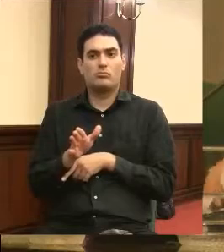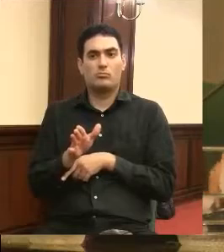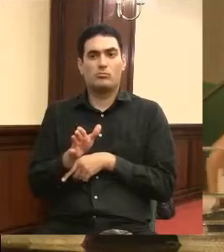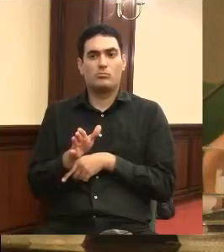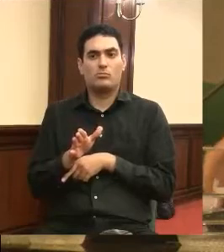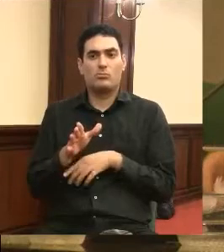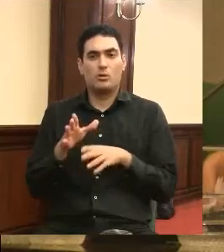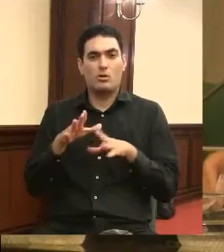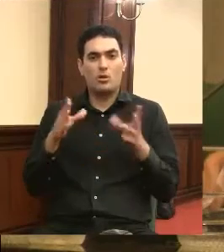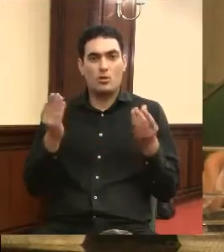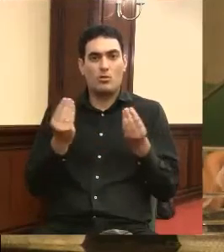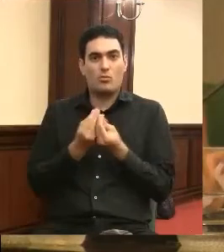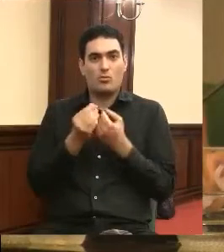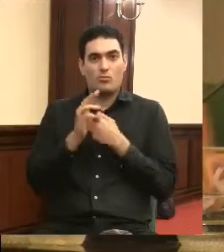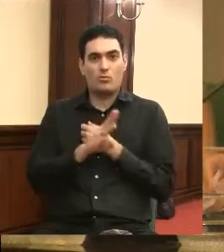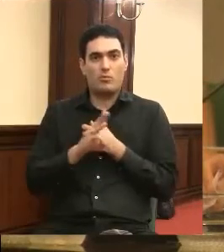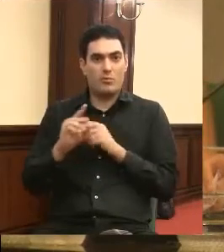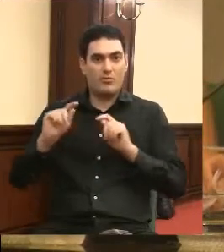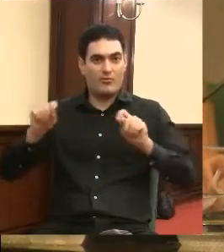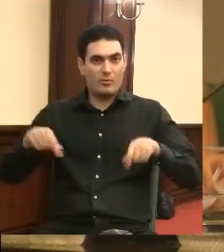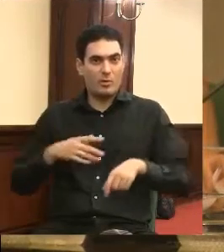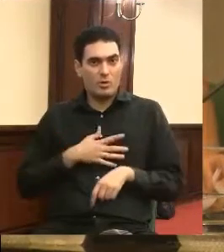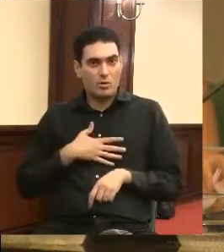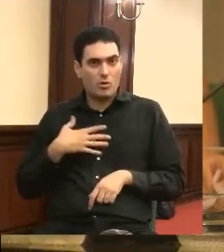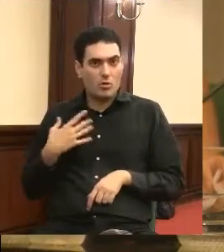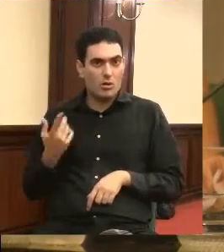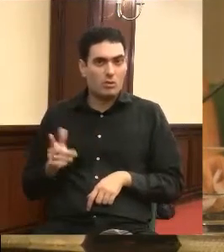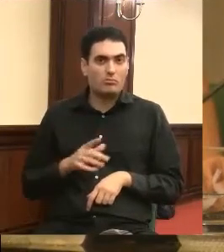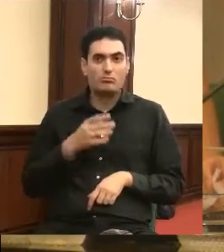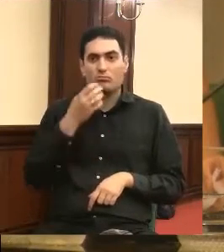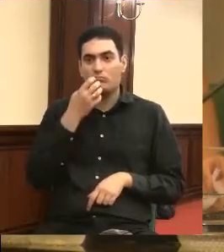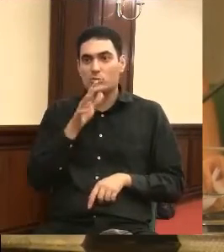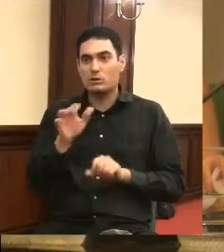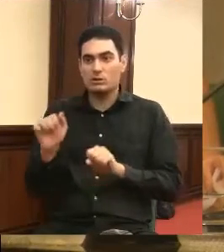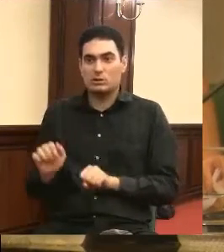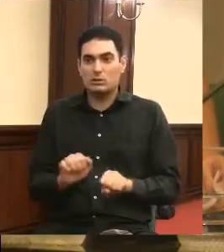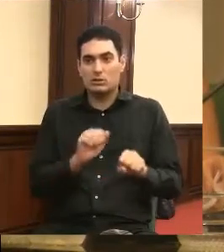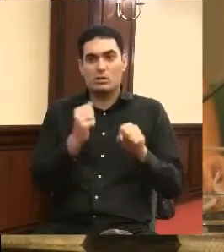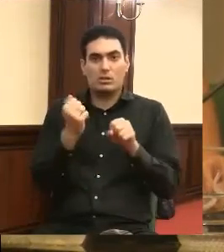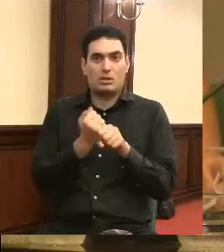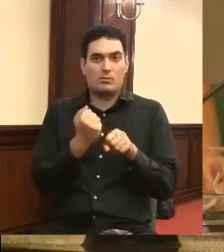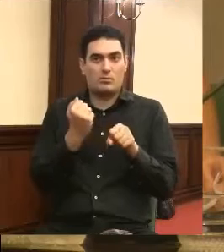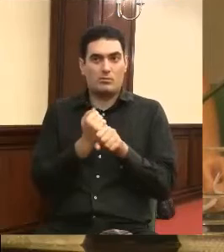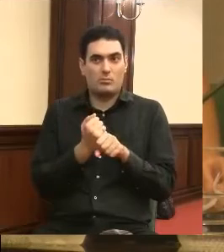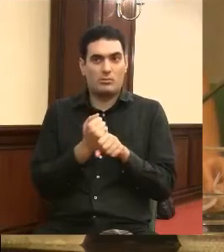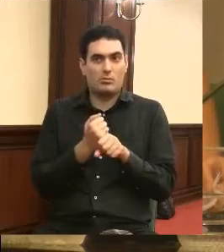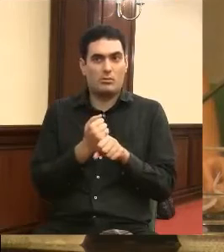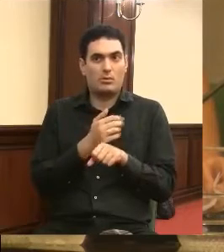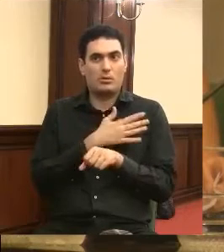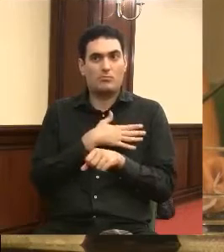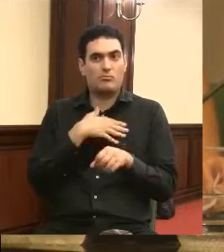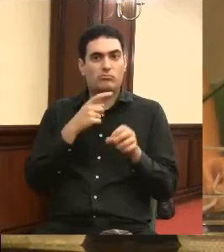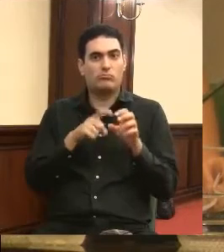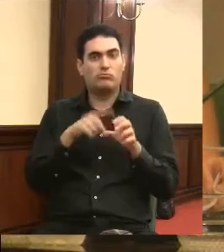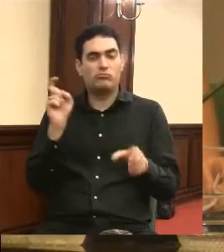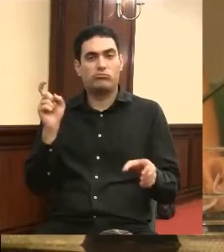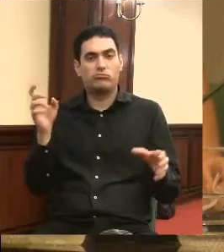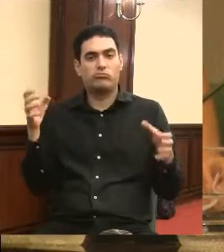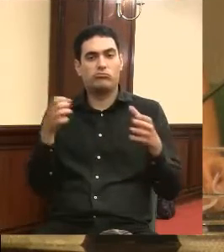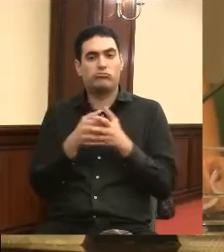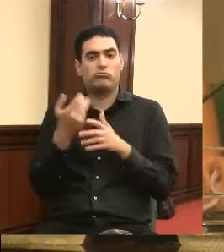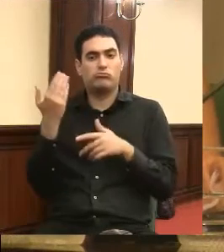ya que el grupo proponente se ha negado a firmar conjuntamente con el Partido Popular la moción que formulan en defensa de los